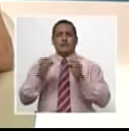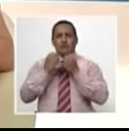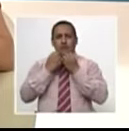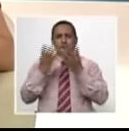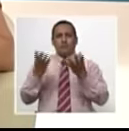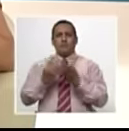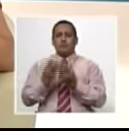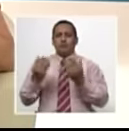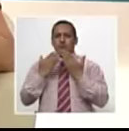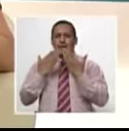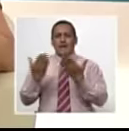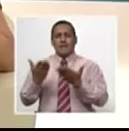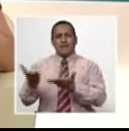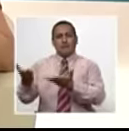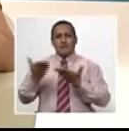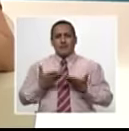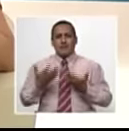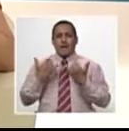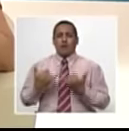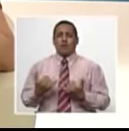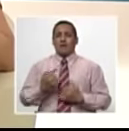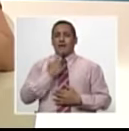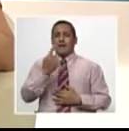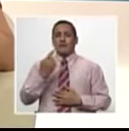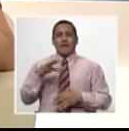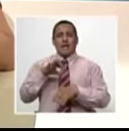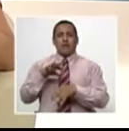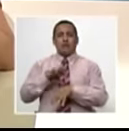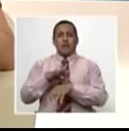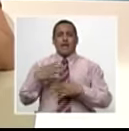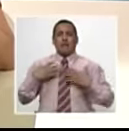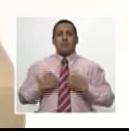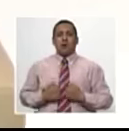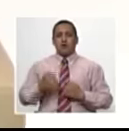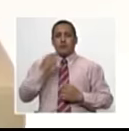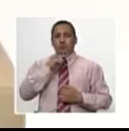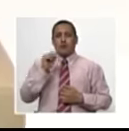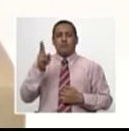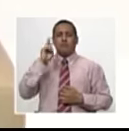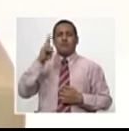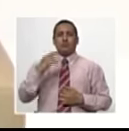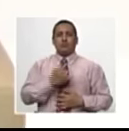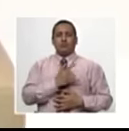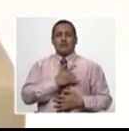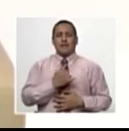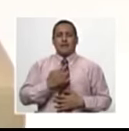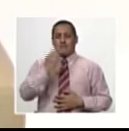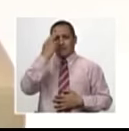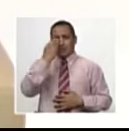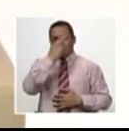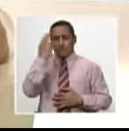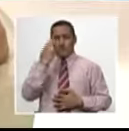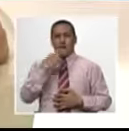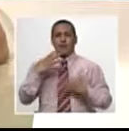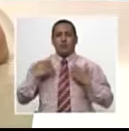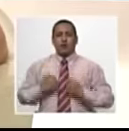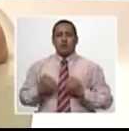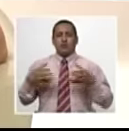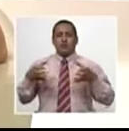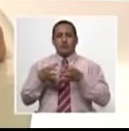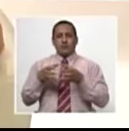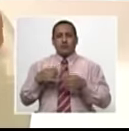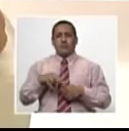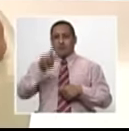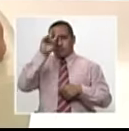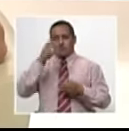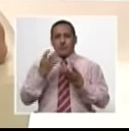difusión. Muchísimas gracias por haber estado con nosotros. Ha sido la doctora Erika García Cobian, docente de la Facultad de Derecho de la Pontificia Universidad Católica